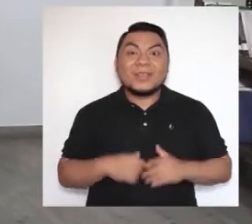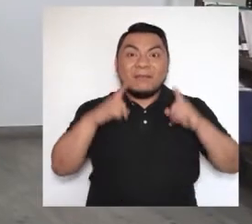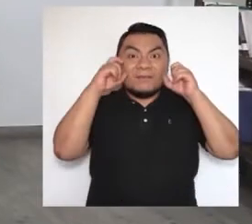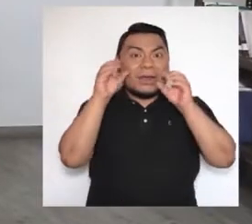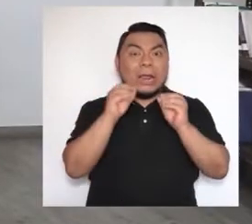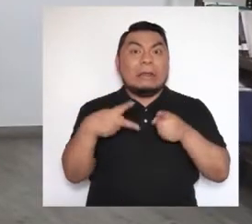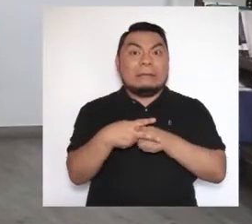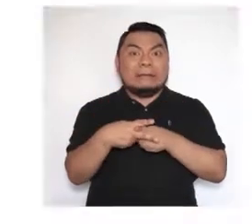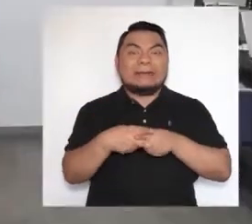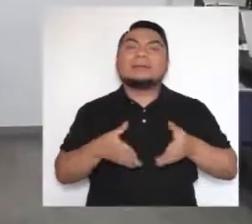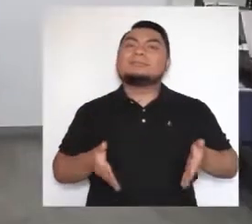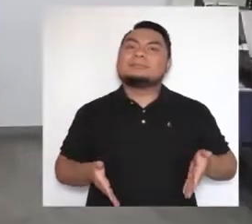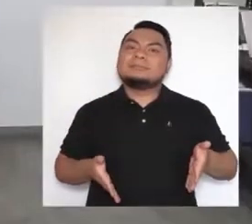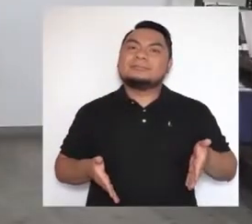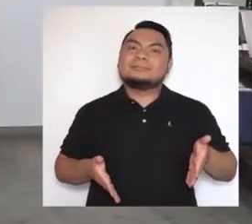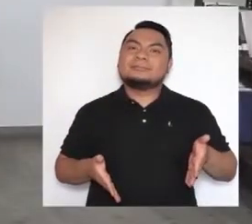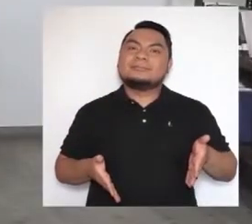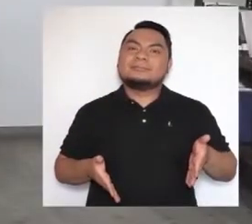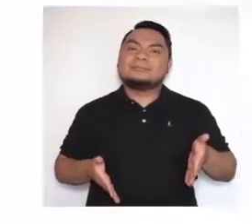Foto, nadie se mueve.